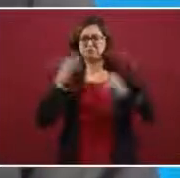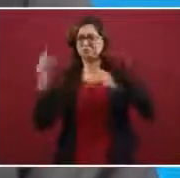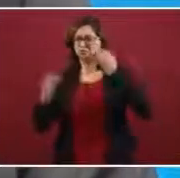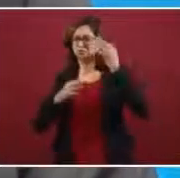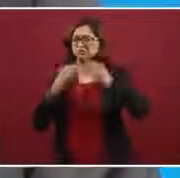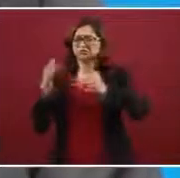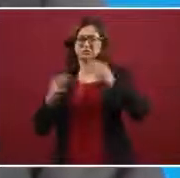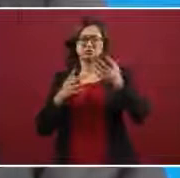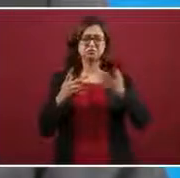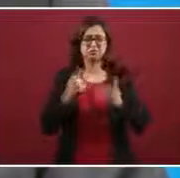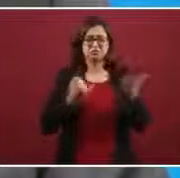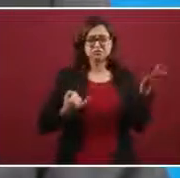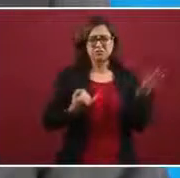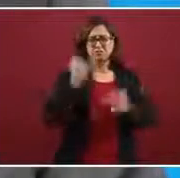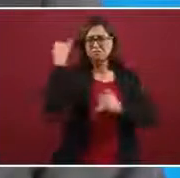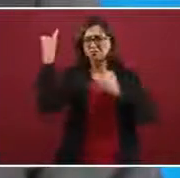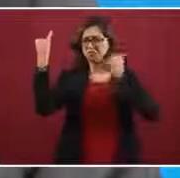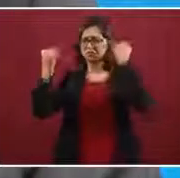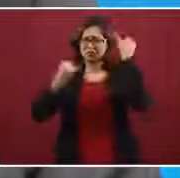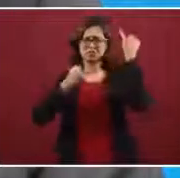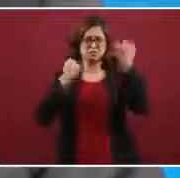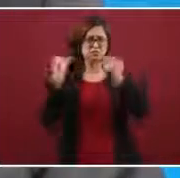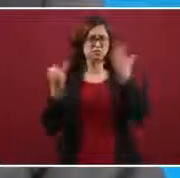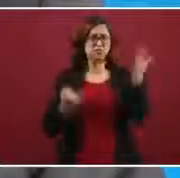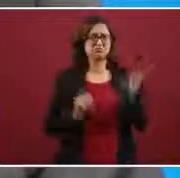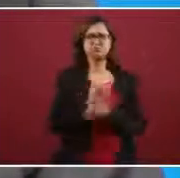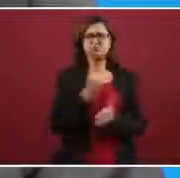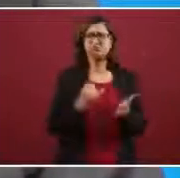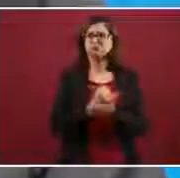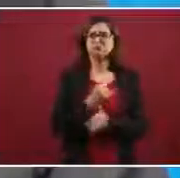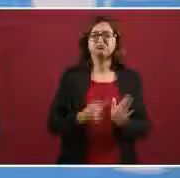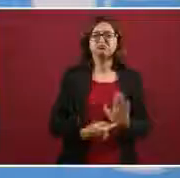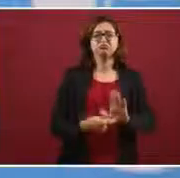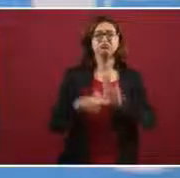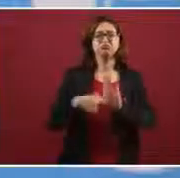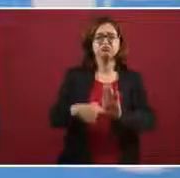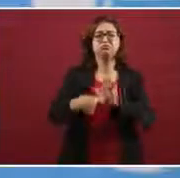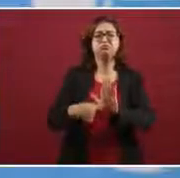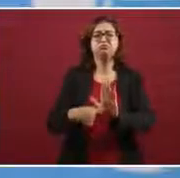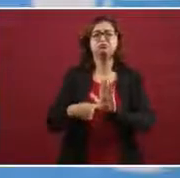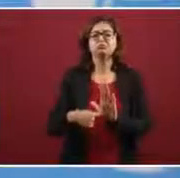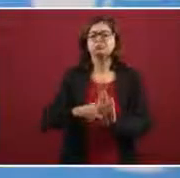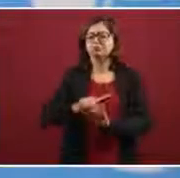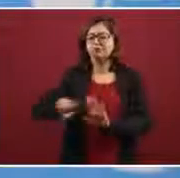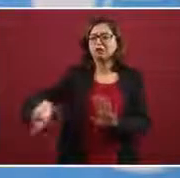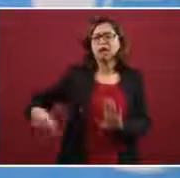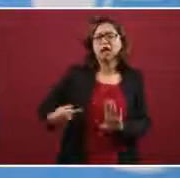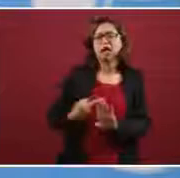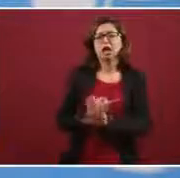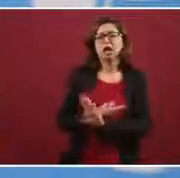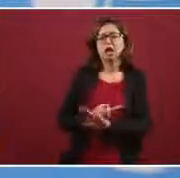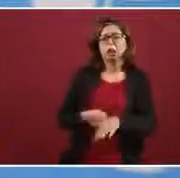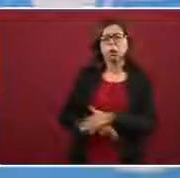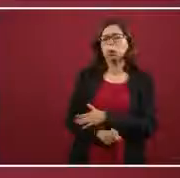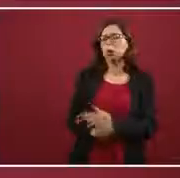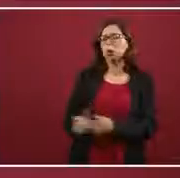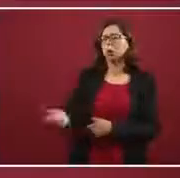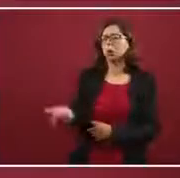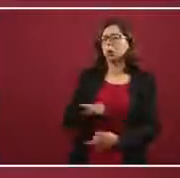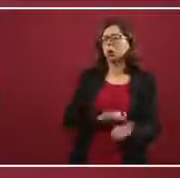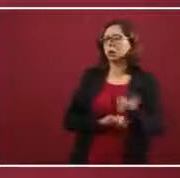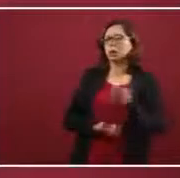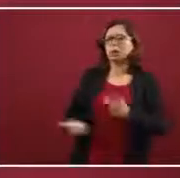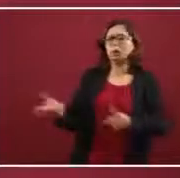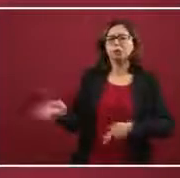que impusieron como parapeto para saquear a México y a otros